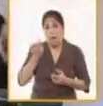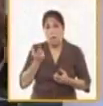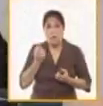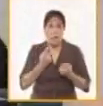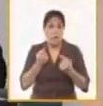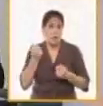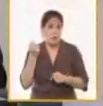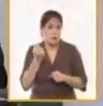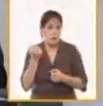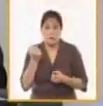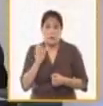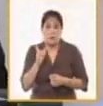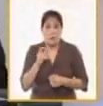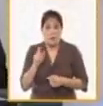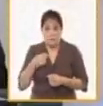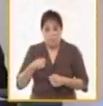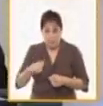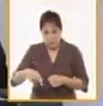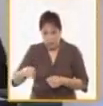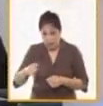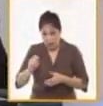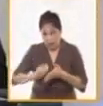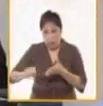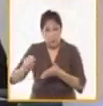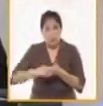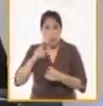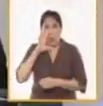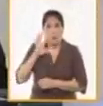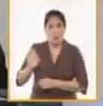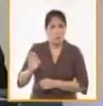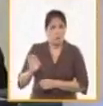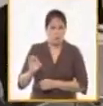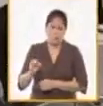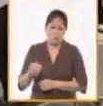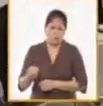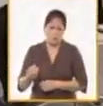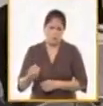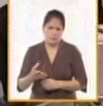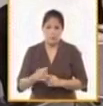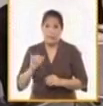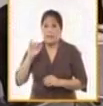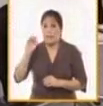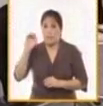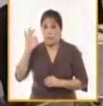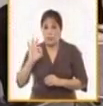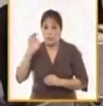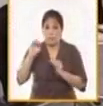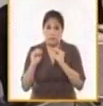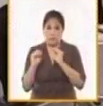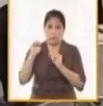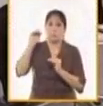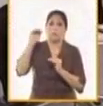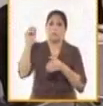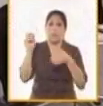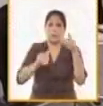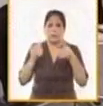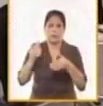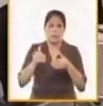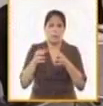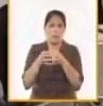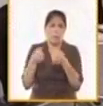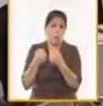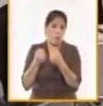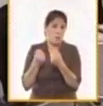votar a él. Pero el embajador lo dijo y tú también lo decías, es que más de un 60% de las organizaciones participantes son opositoras.